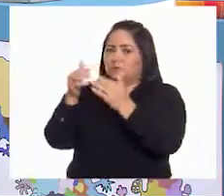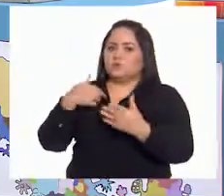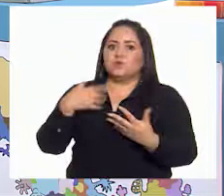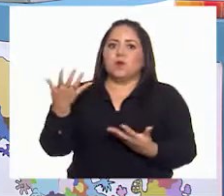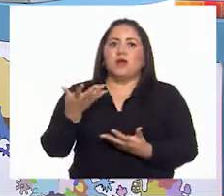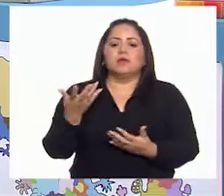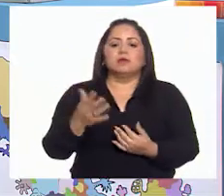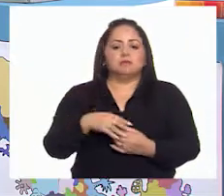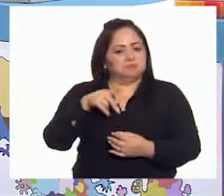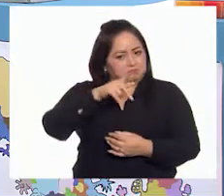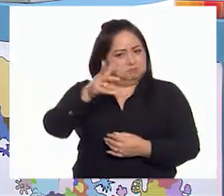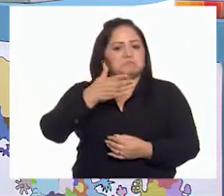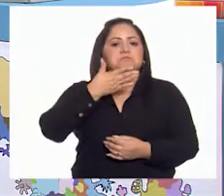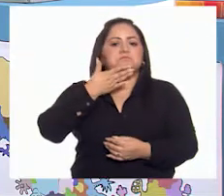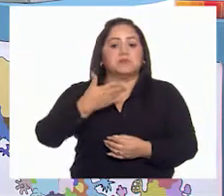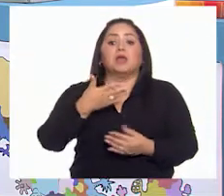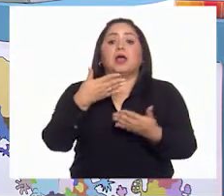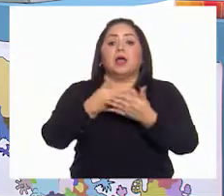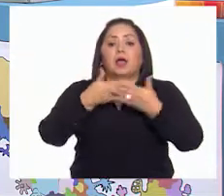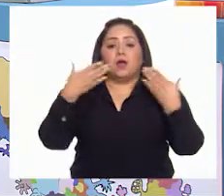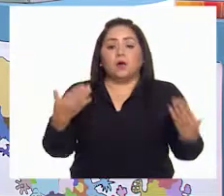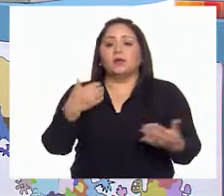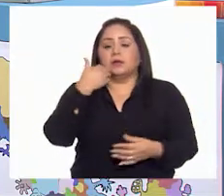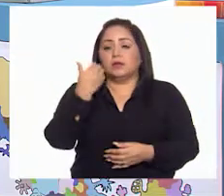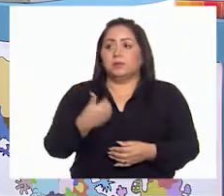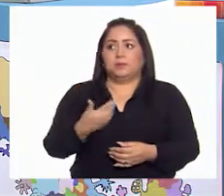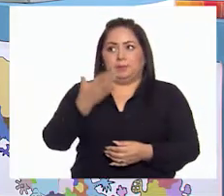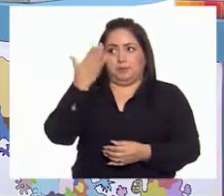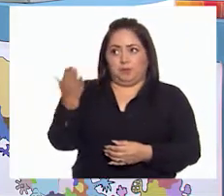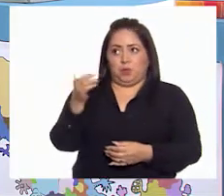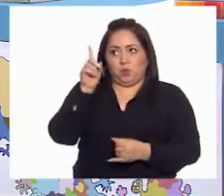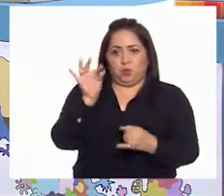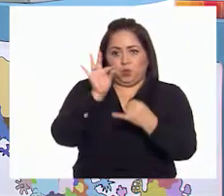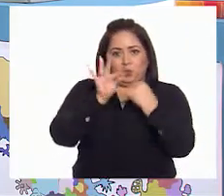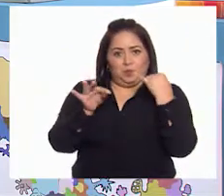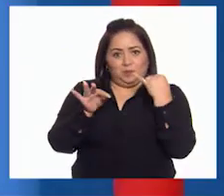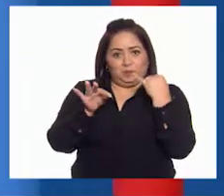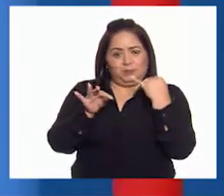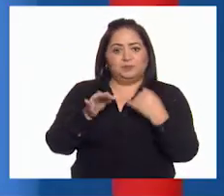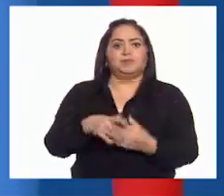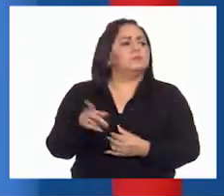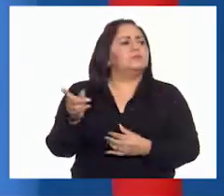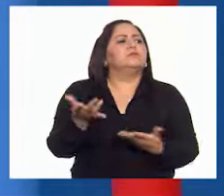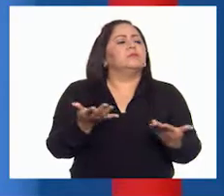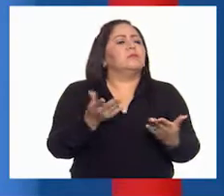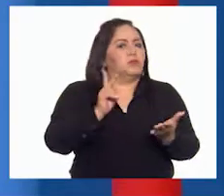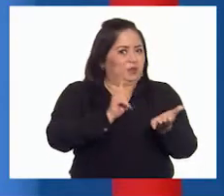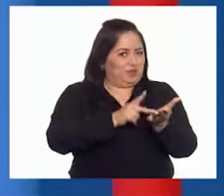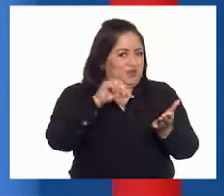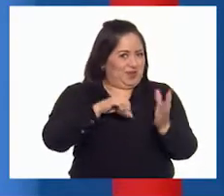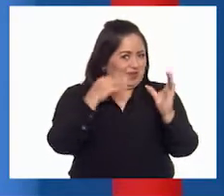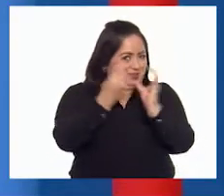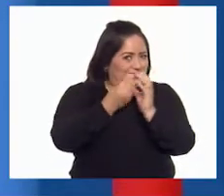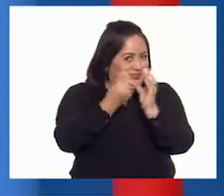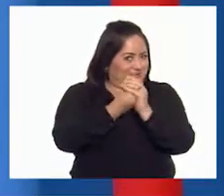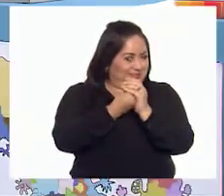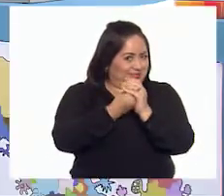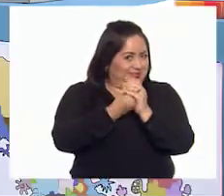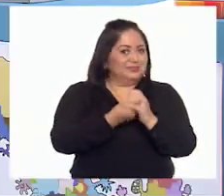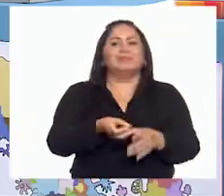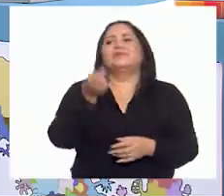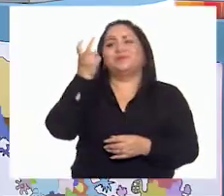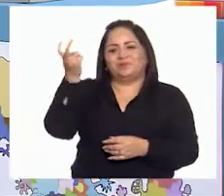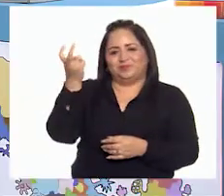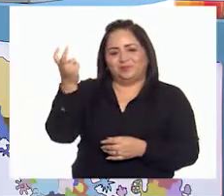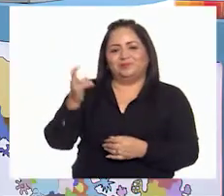Me parece perfecto, María. Y ahora quiero pedirte una última cosa. La recapitulación de la clase, ¿no es cierto, Gaby?